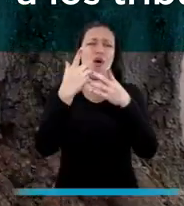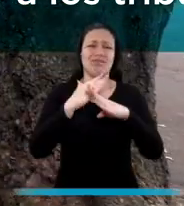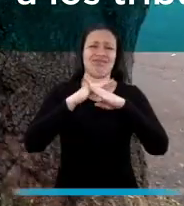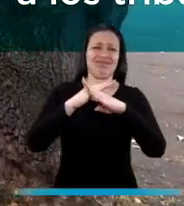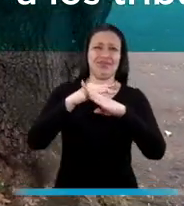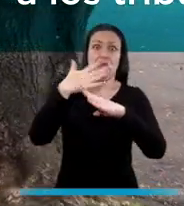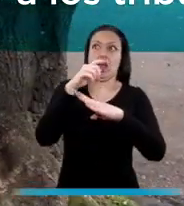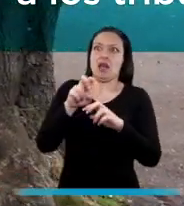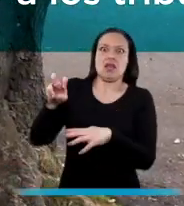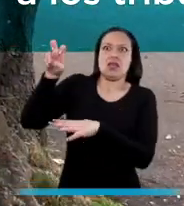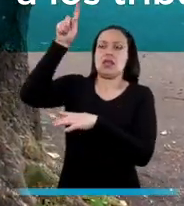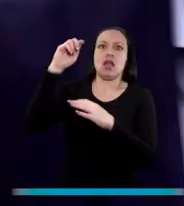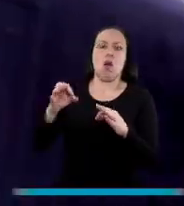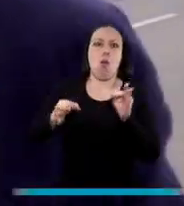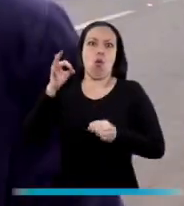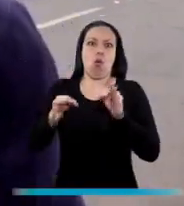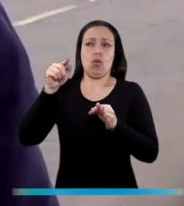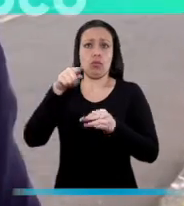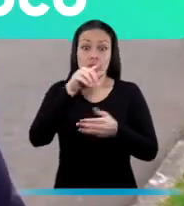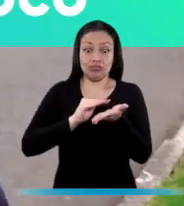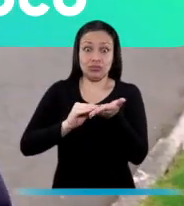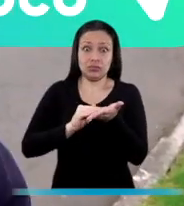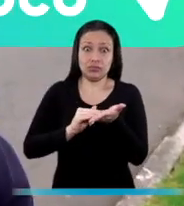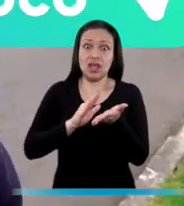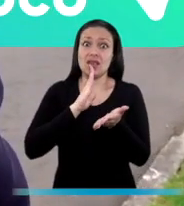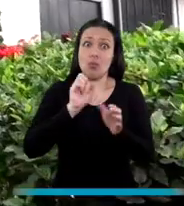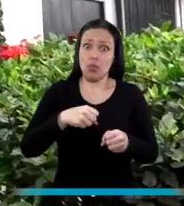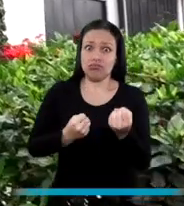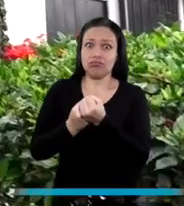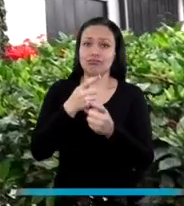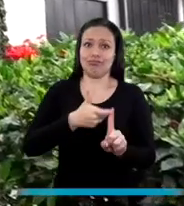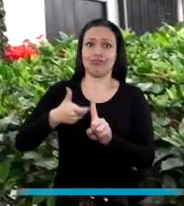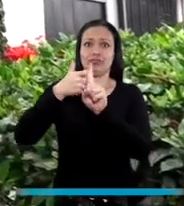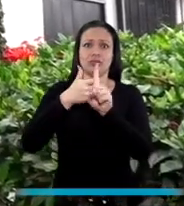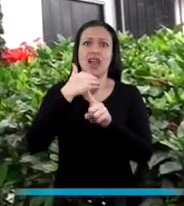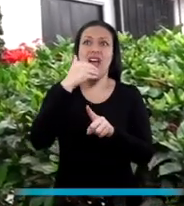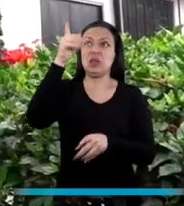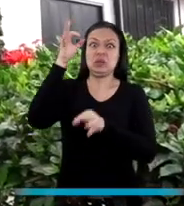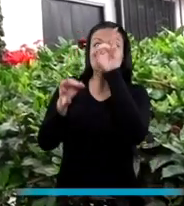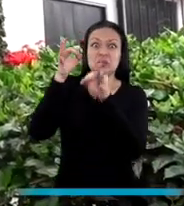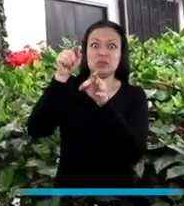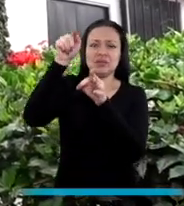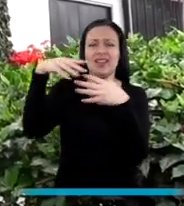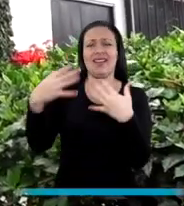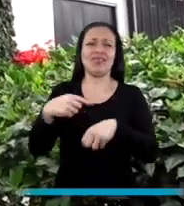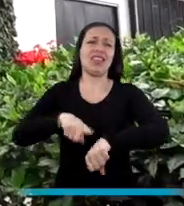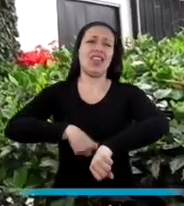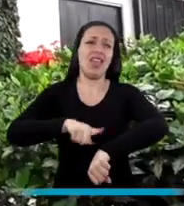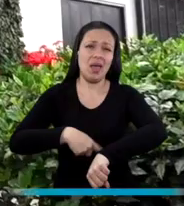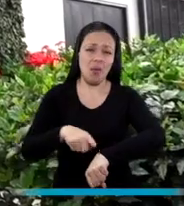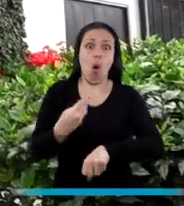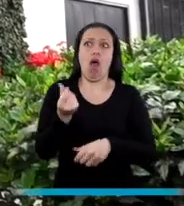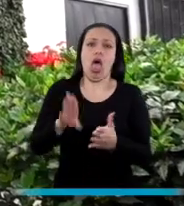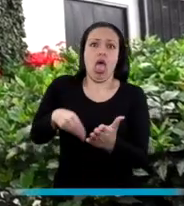evitar llevar los problemas a los tribunales. Para conciliar, ustedes cuentan con la Procur. Si optan por dirigirse a un juzgado, entrarán en un proceso largo